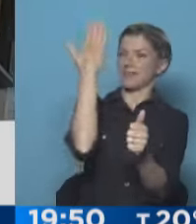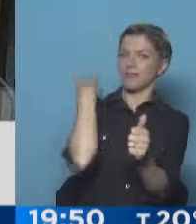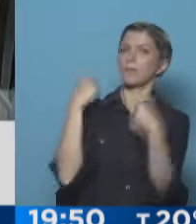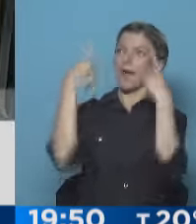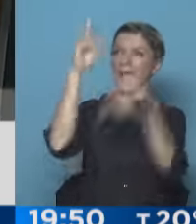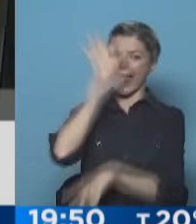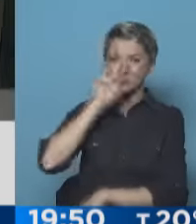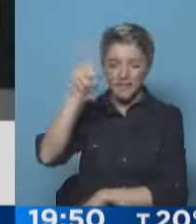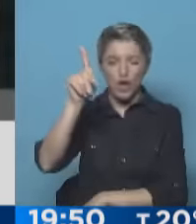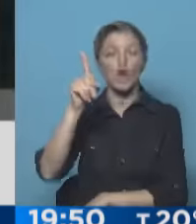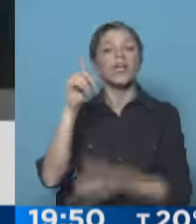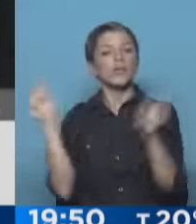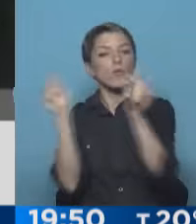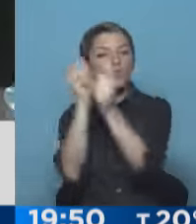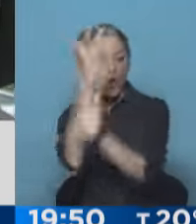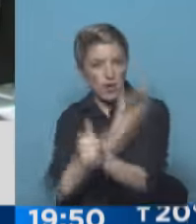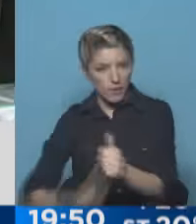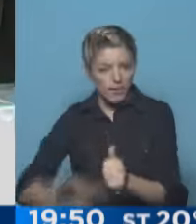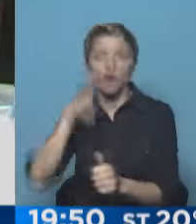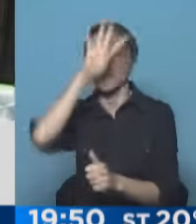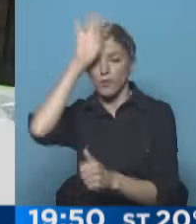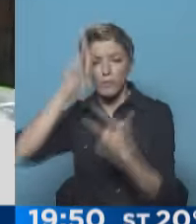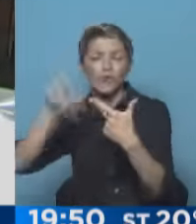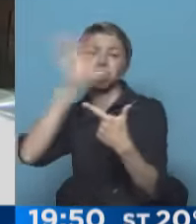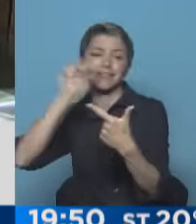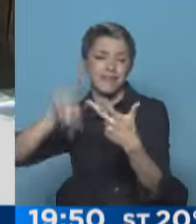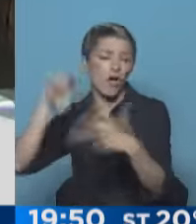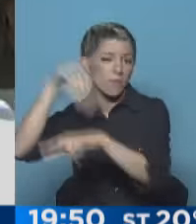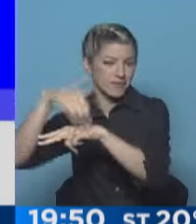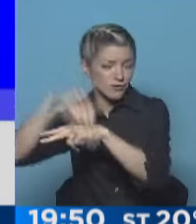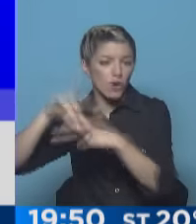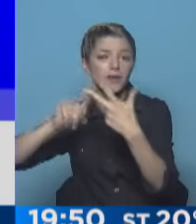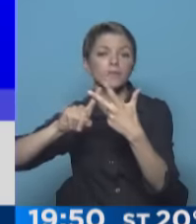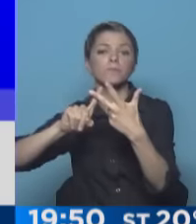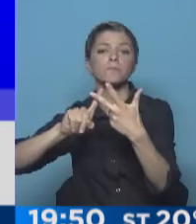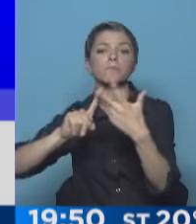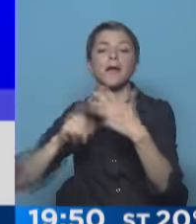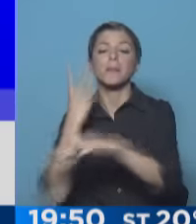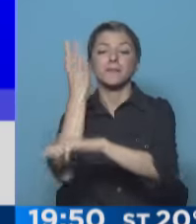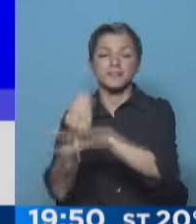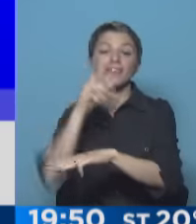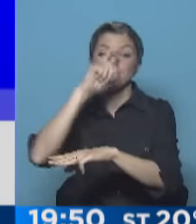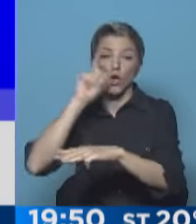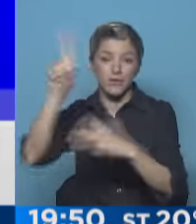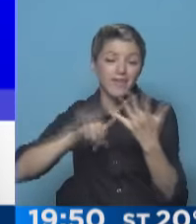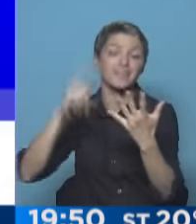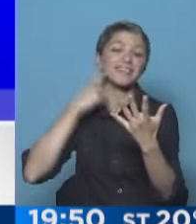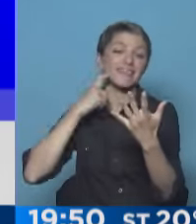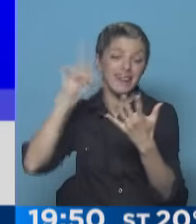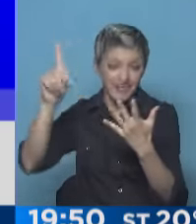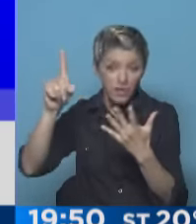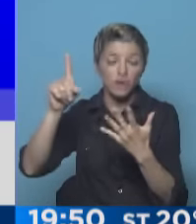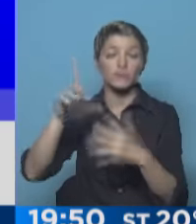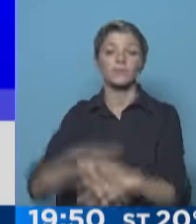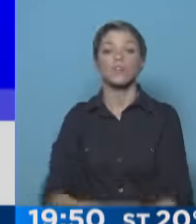encuentro con el gobernador de Chaco gobernador de formosa gobernador de misiones los reprentantes de corrientes Entre Ríos